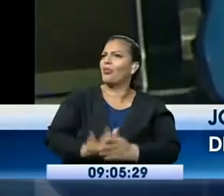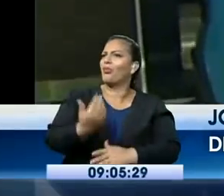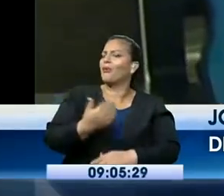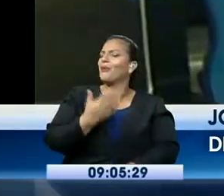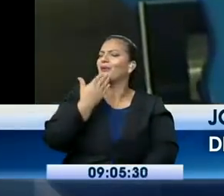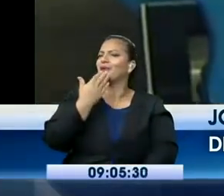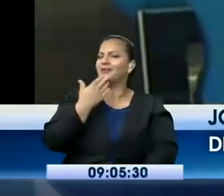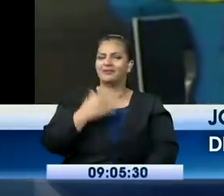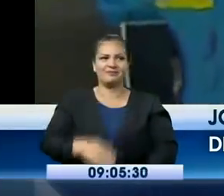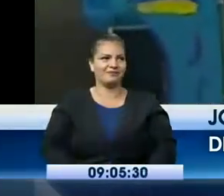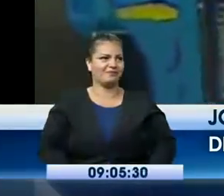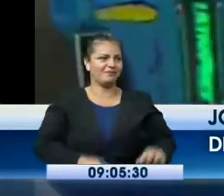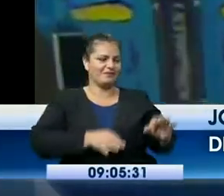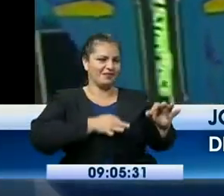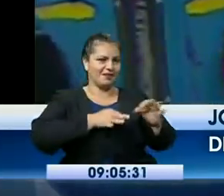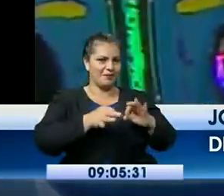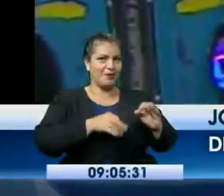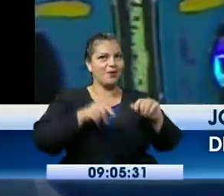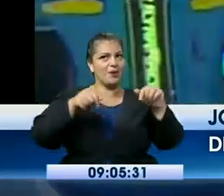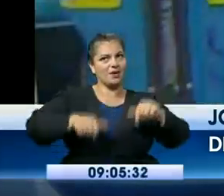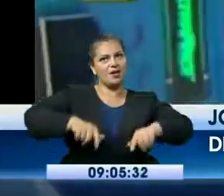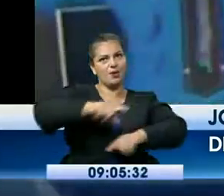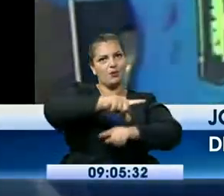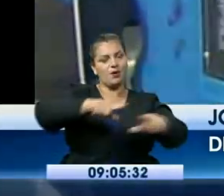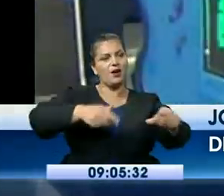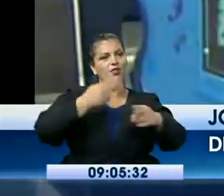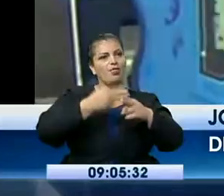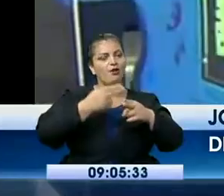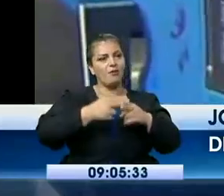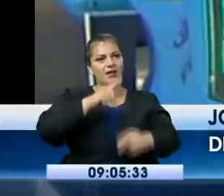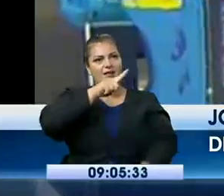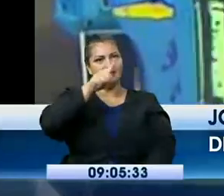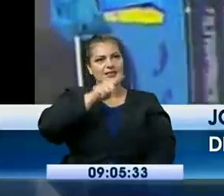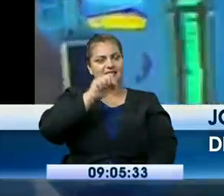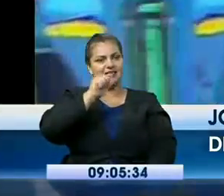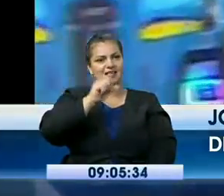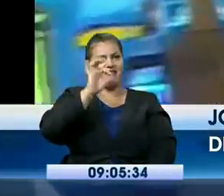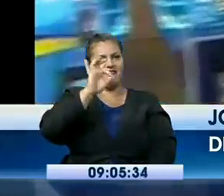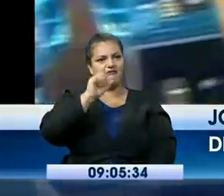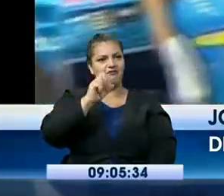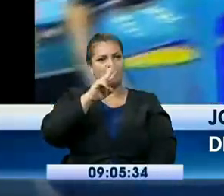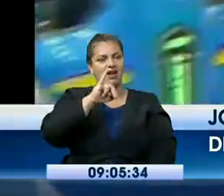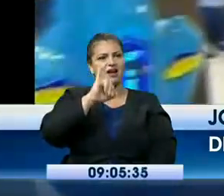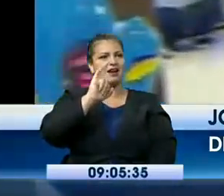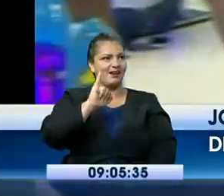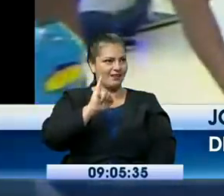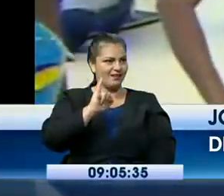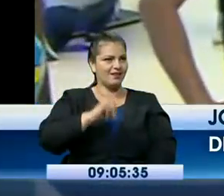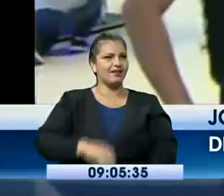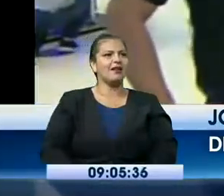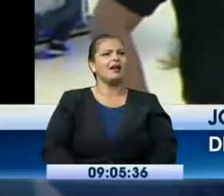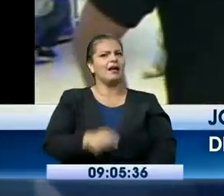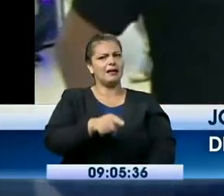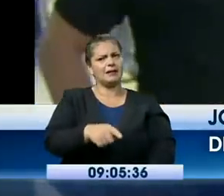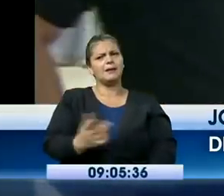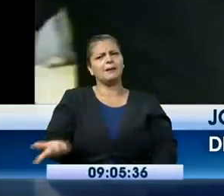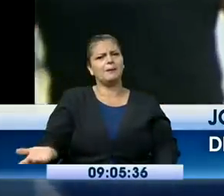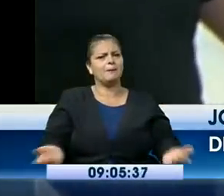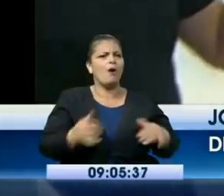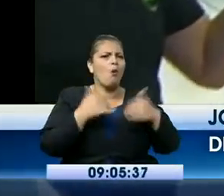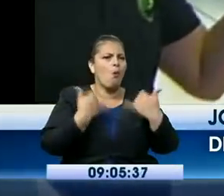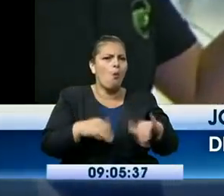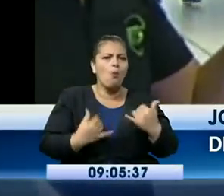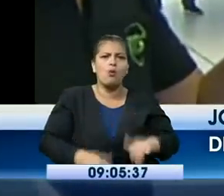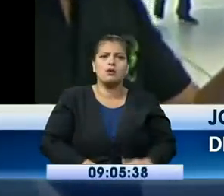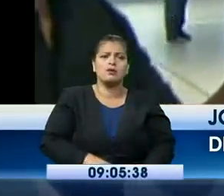con modos de vídeo que son accesibles para toda la familia compresas también bastante asequibles en un hogar bastante